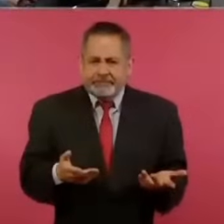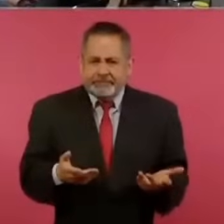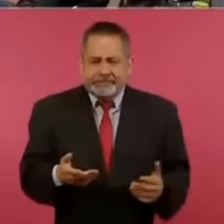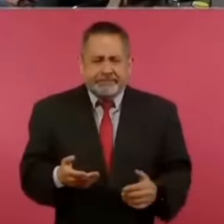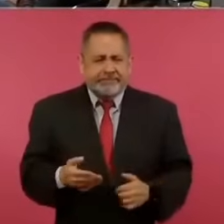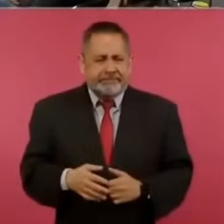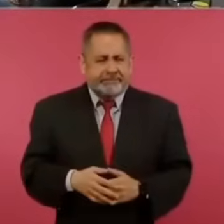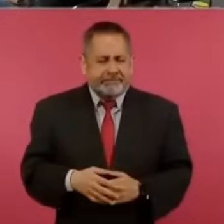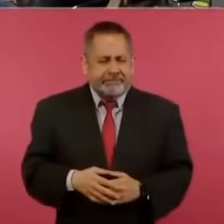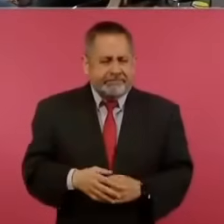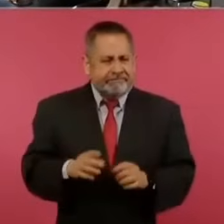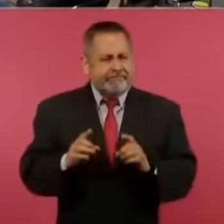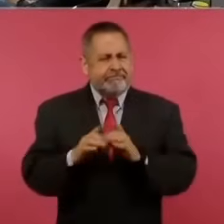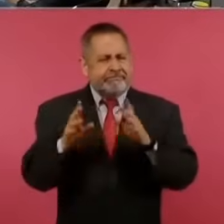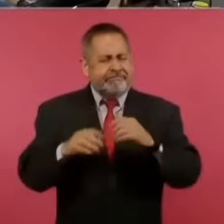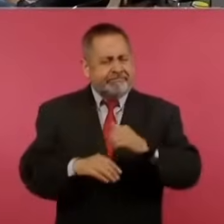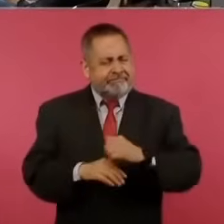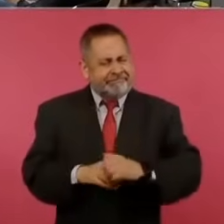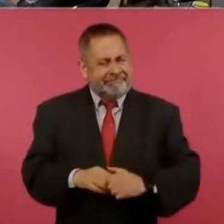de repente